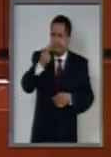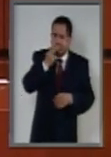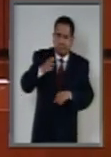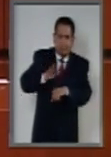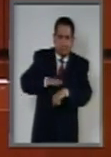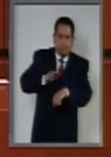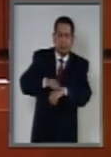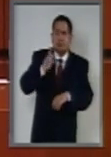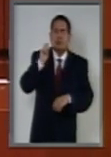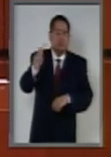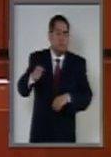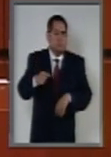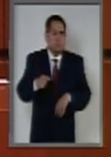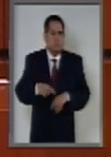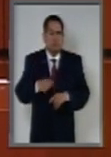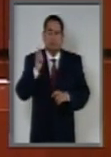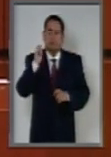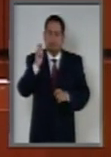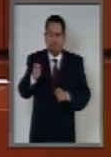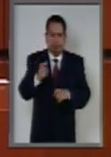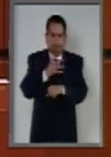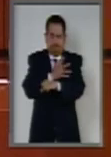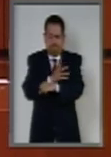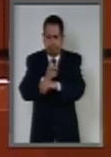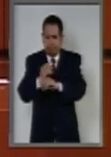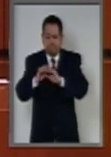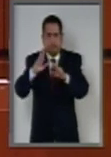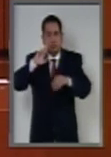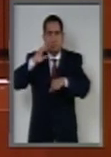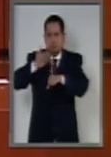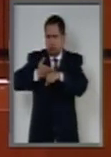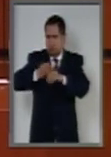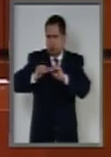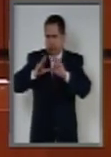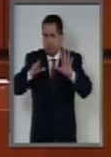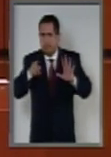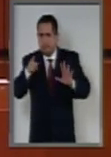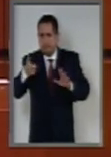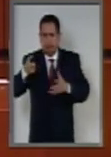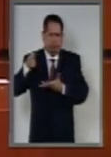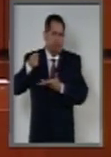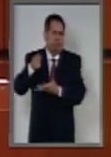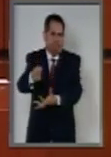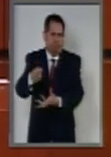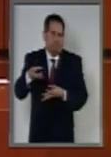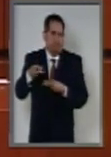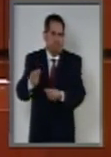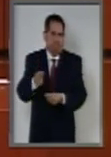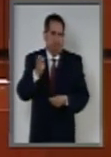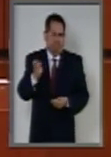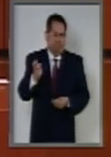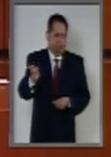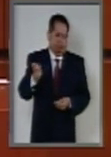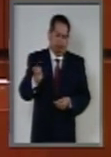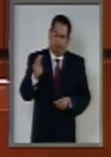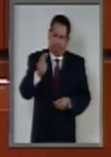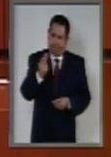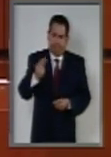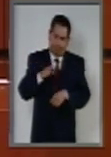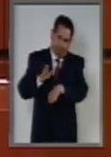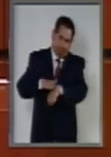nuestra sociedad es el ejercicio responsable, transparente, eficaz y eficiente de los recursos